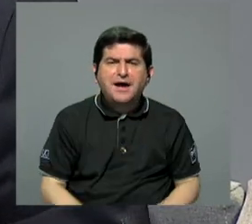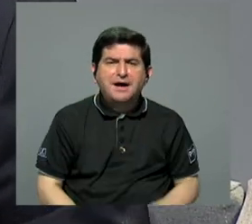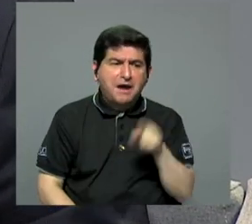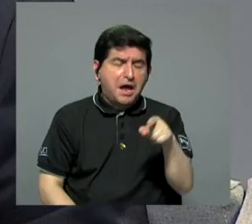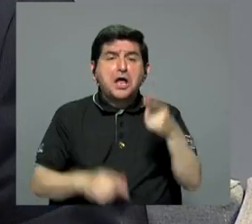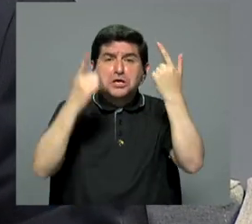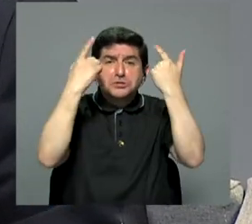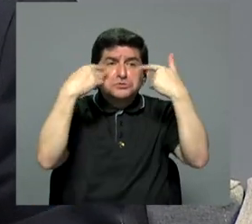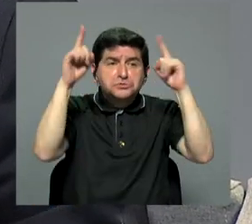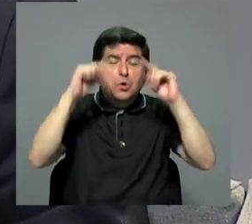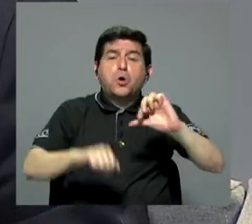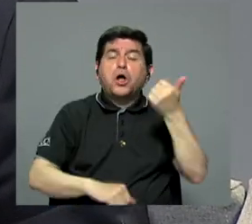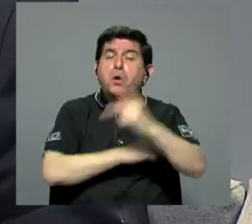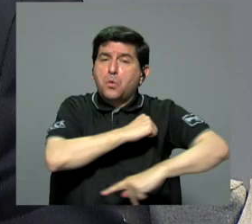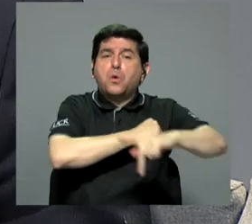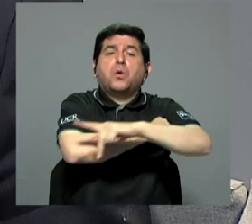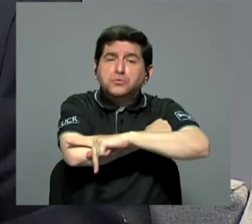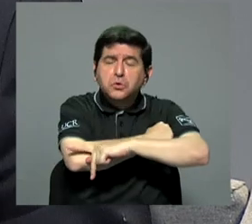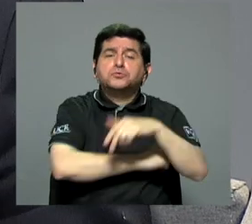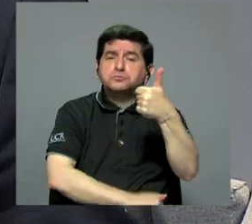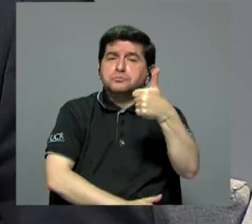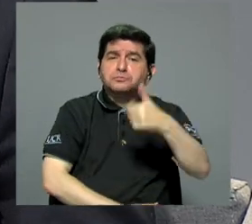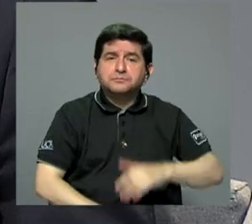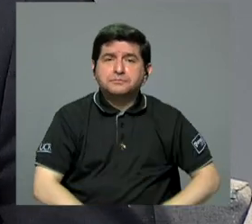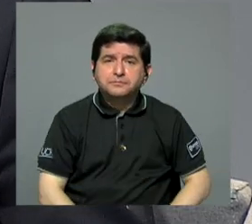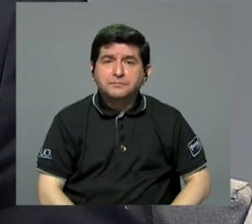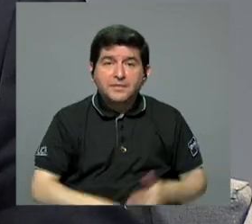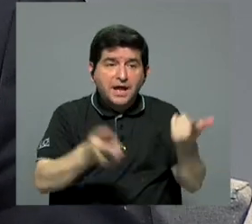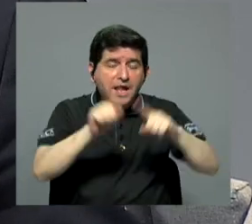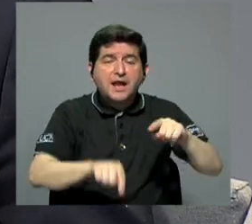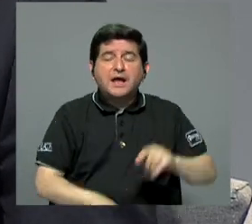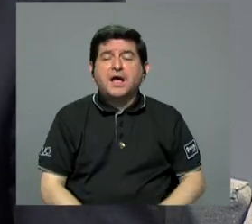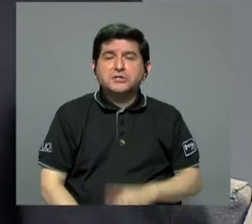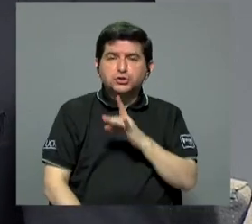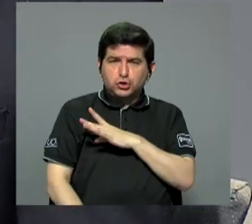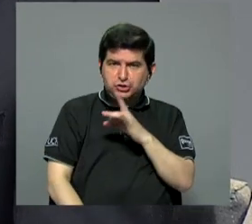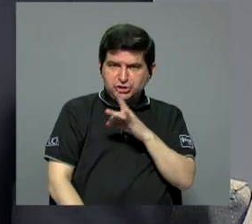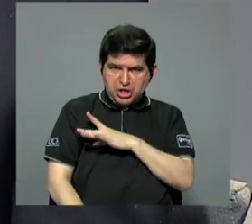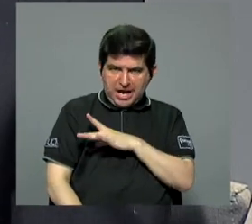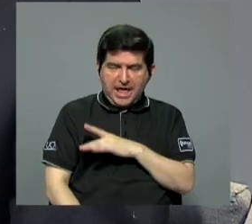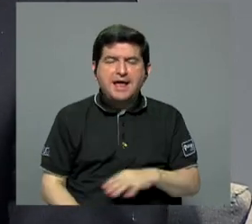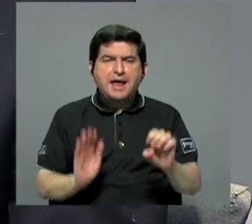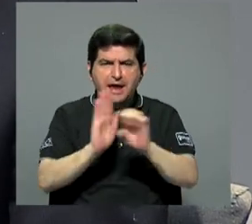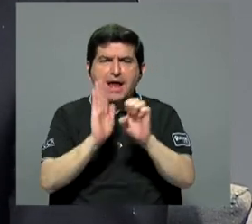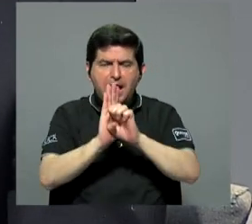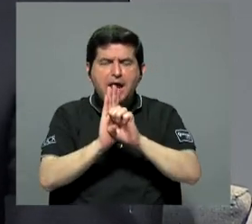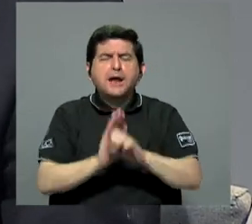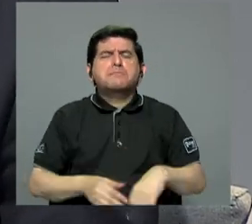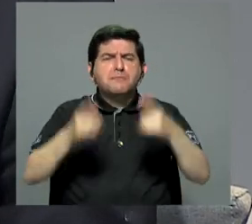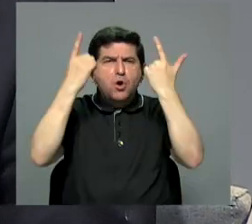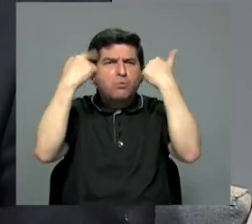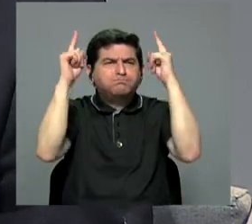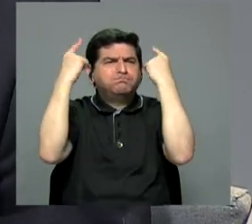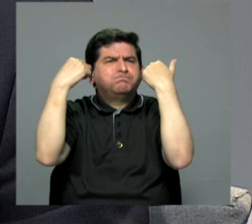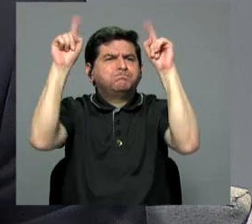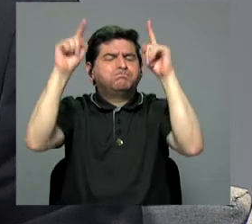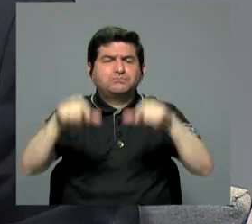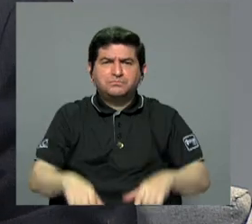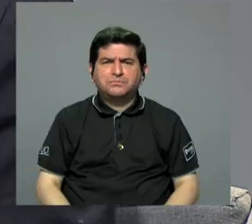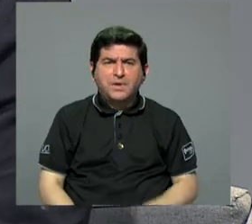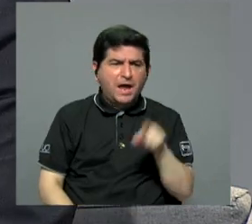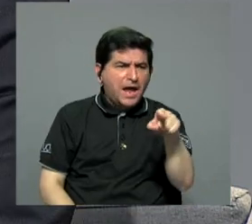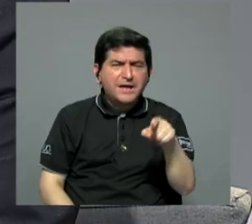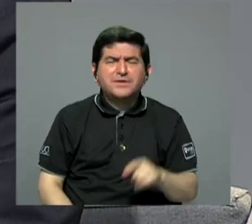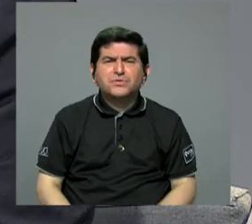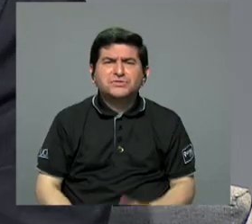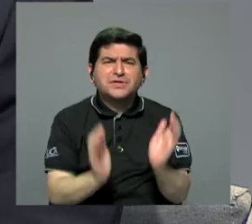figura muy exitosa en otros países. Ha sido muy exitosa. En el caso Chile, fue un ejemplo muy exitoso de cómo, en lugar de